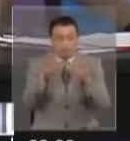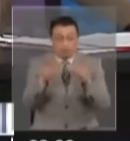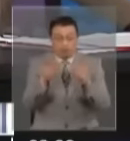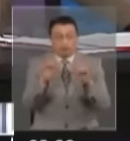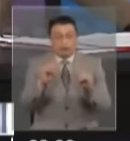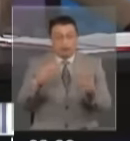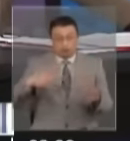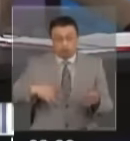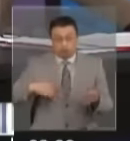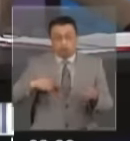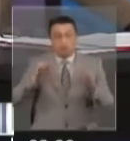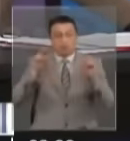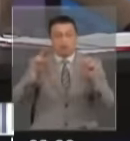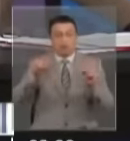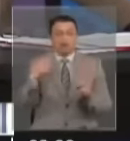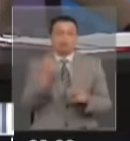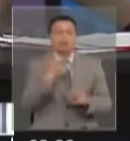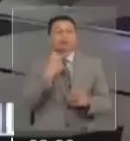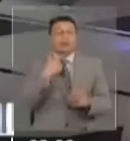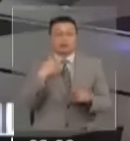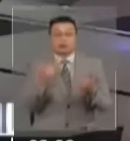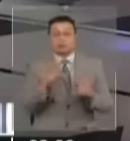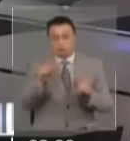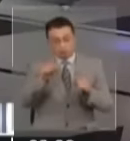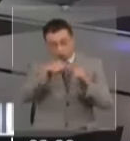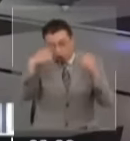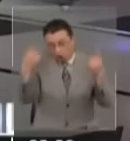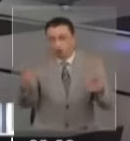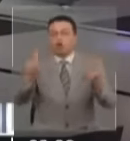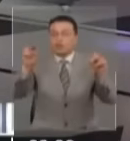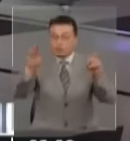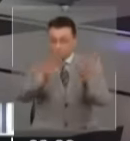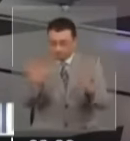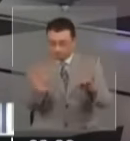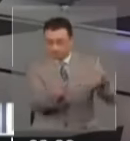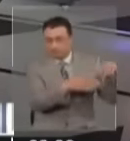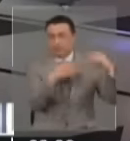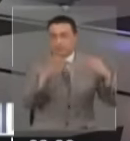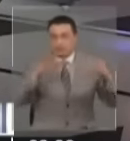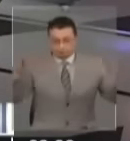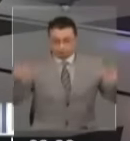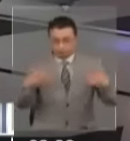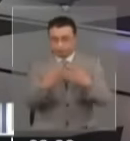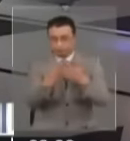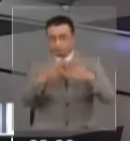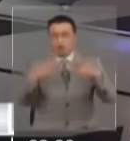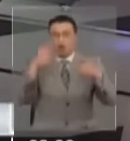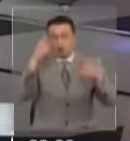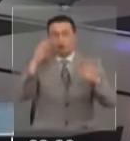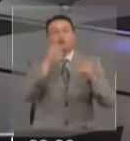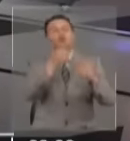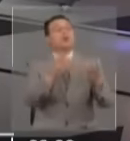ciudadana frente a un tema que es de interés común. Ok, pero tenemos que pasar al siguiente tema para que podamos ir avanzando. Ya ha quedado claro el cruce de opiniones. Andrés, un